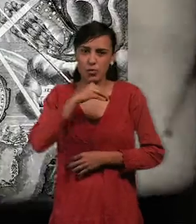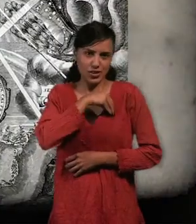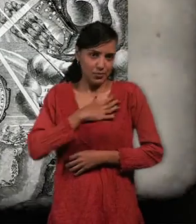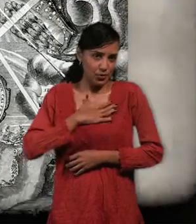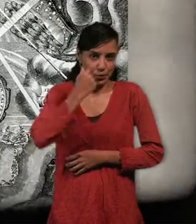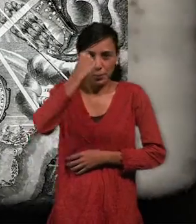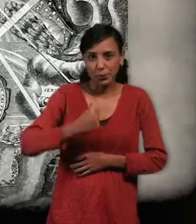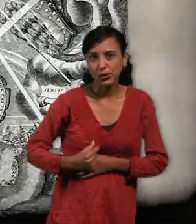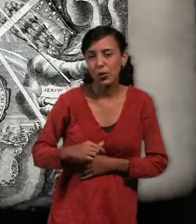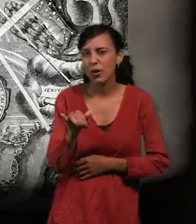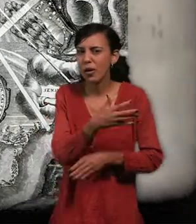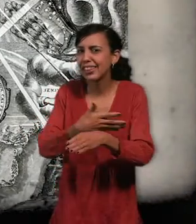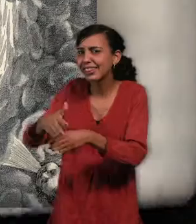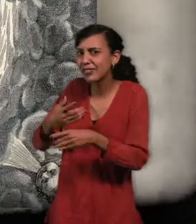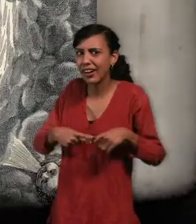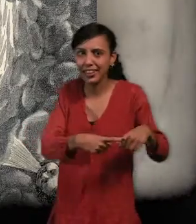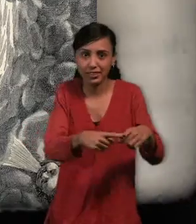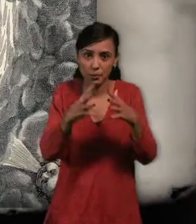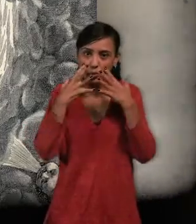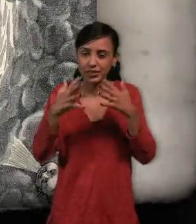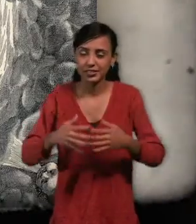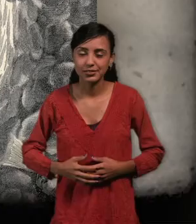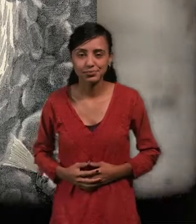el magnetismo y los más diversos artilugios.